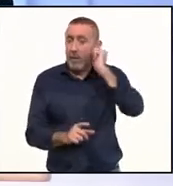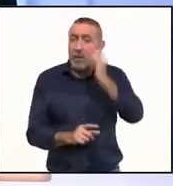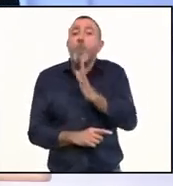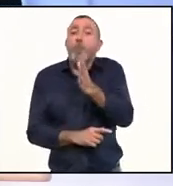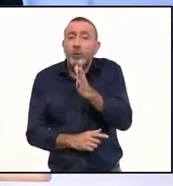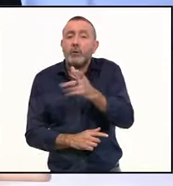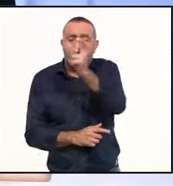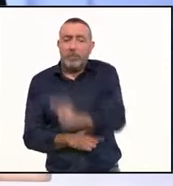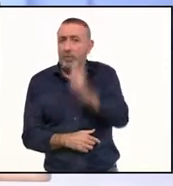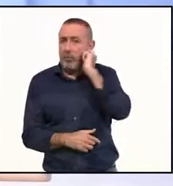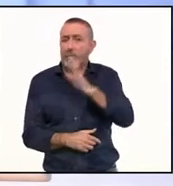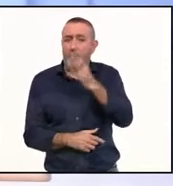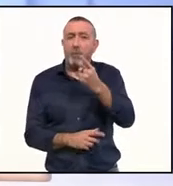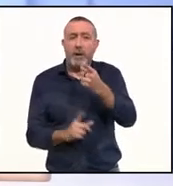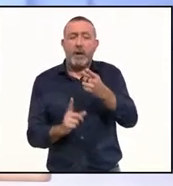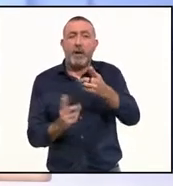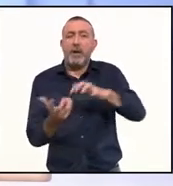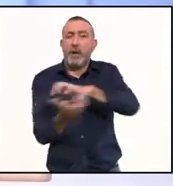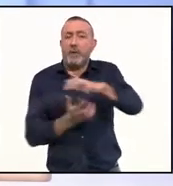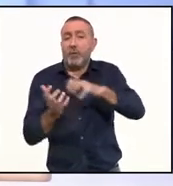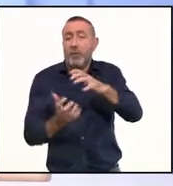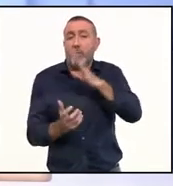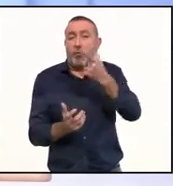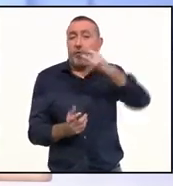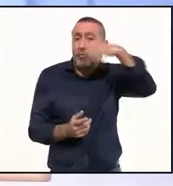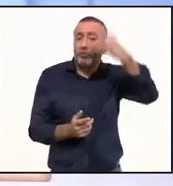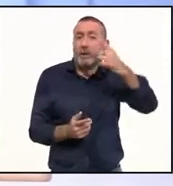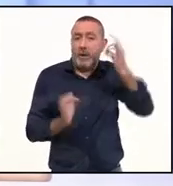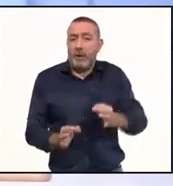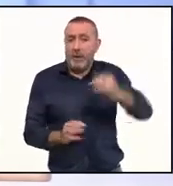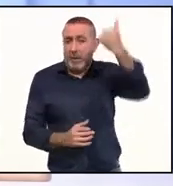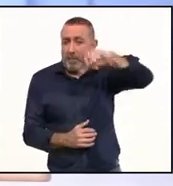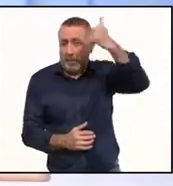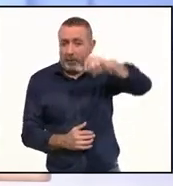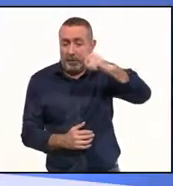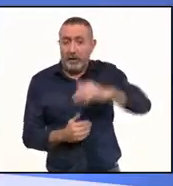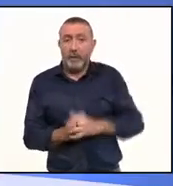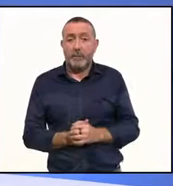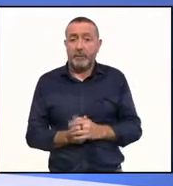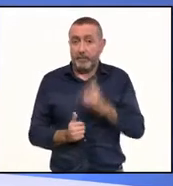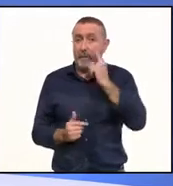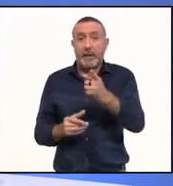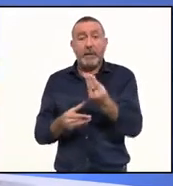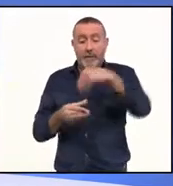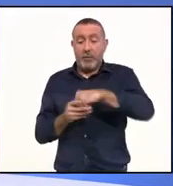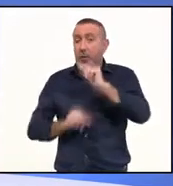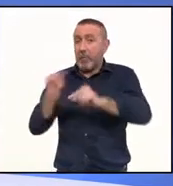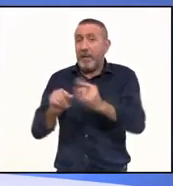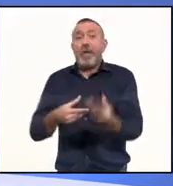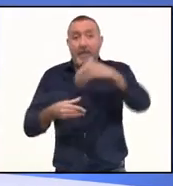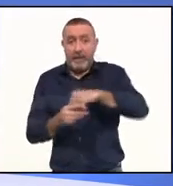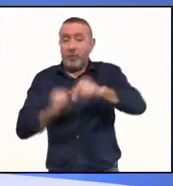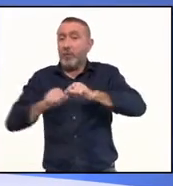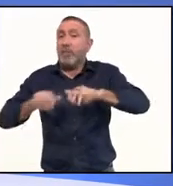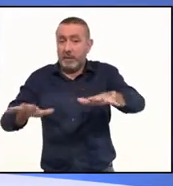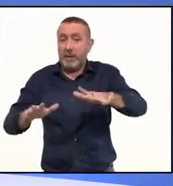causa de una violencia estructural por una cultura patriarcal y no debemos dejar de recordar lo que luego es la pandemia dentro de la pandemia y además condicionada por esas